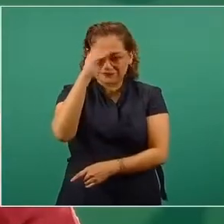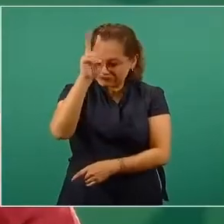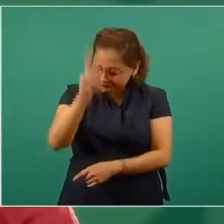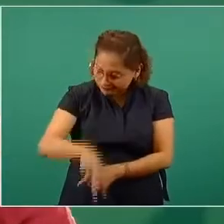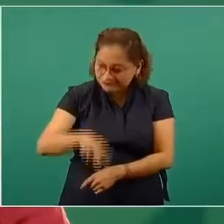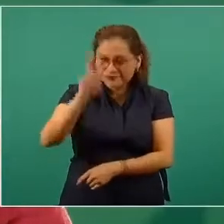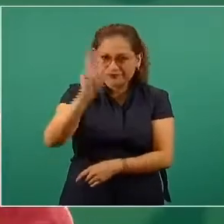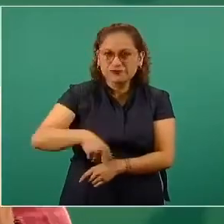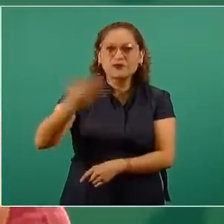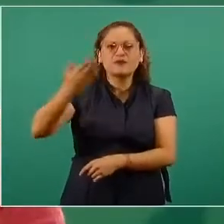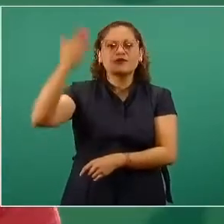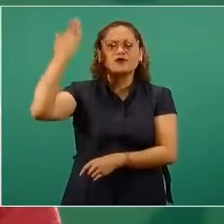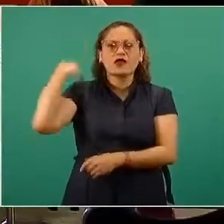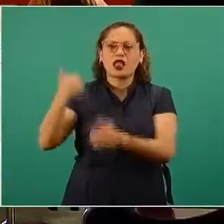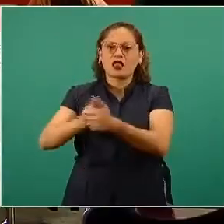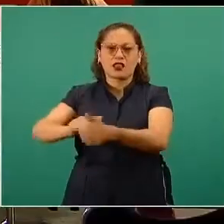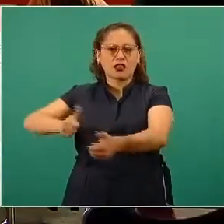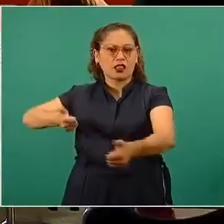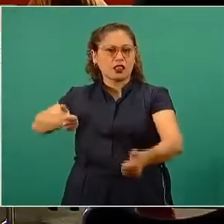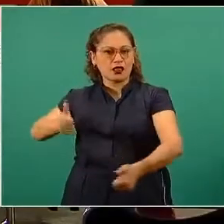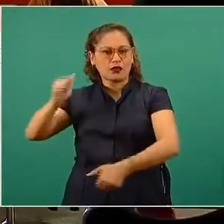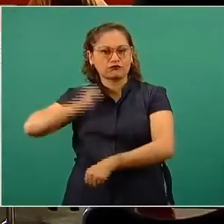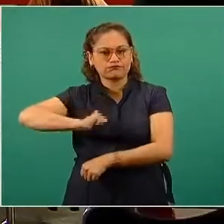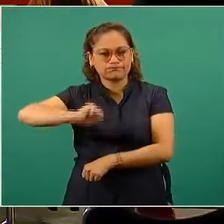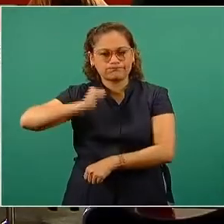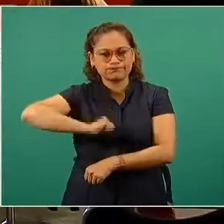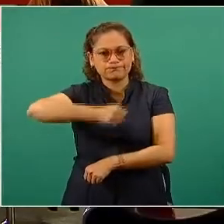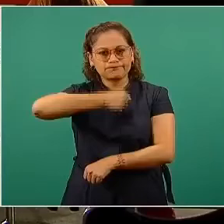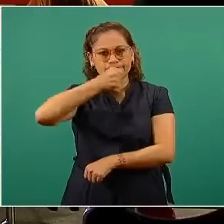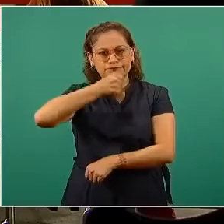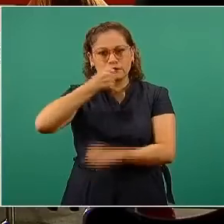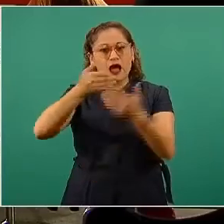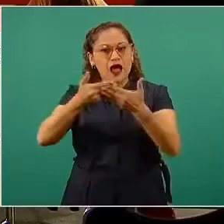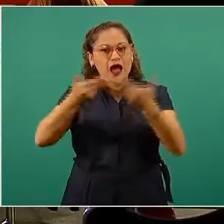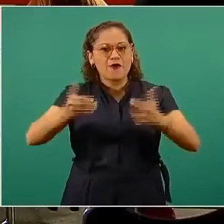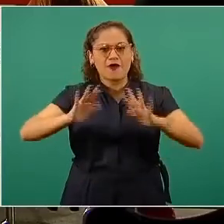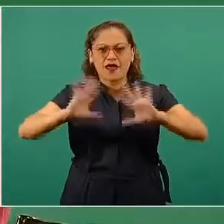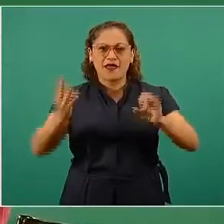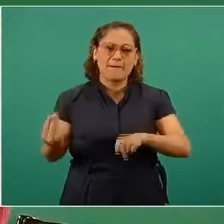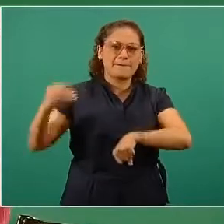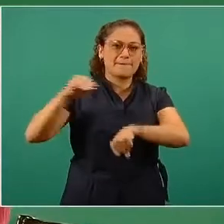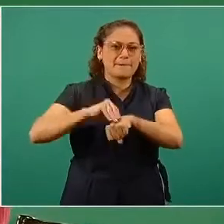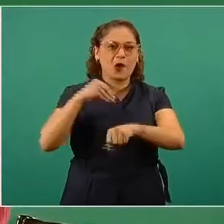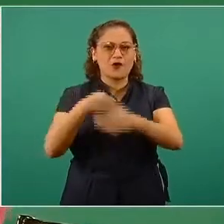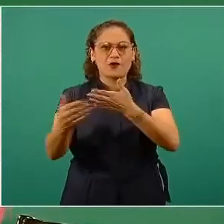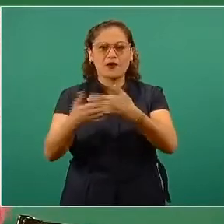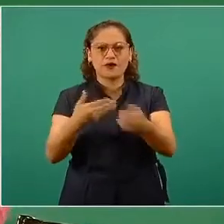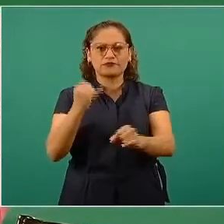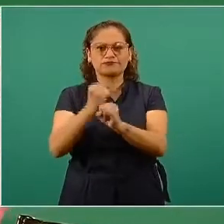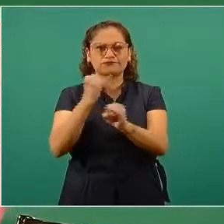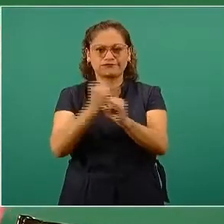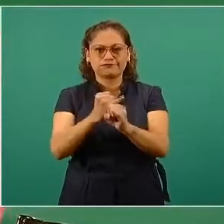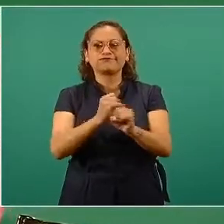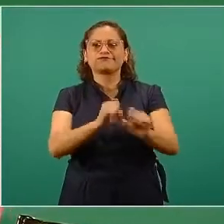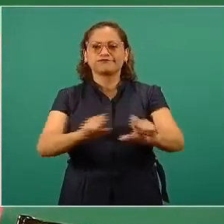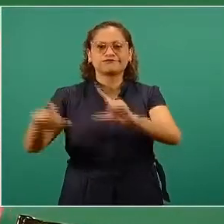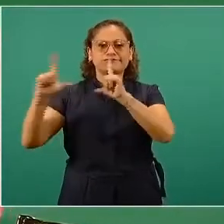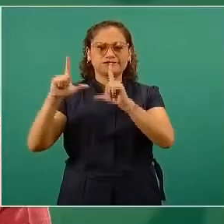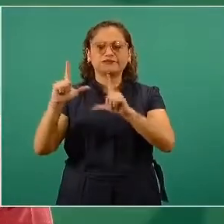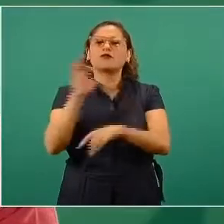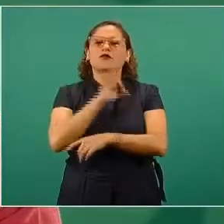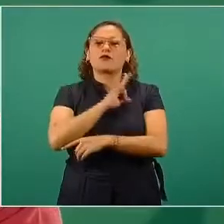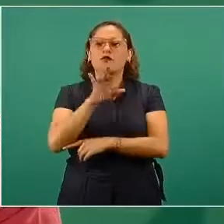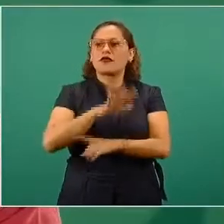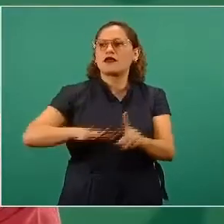realidad, sino una plataforma electrónica que permitirá en todo momento y en tiempo real a los órganos de